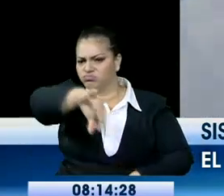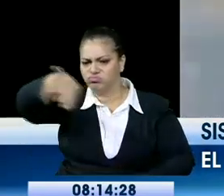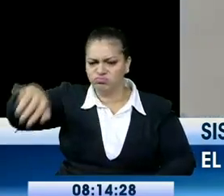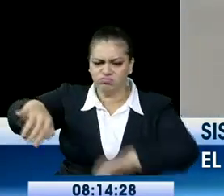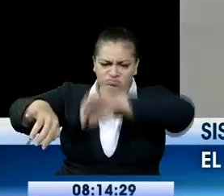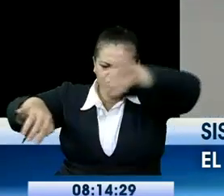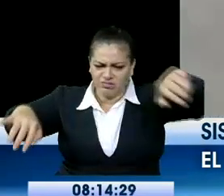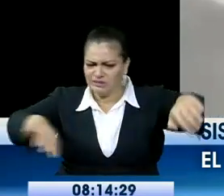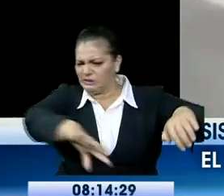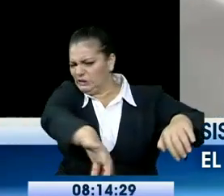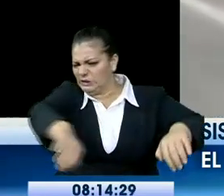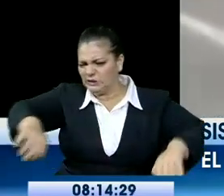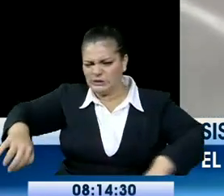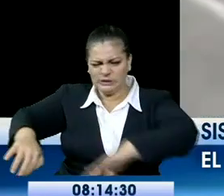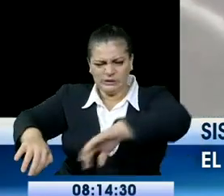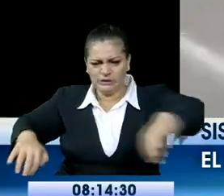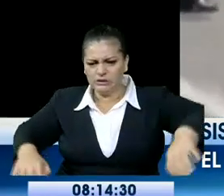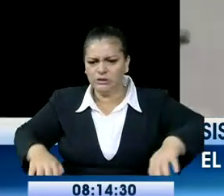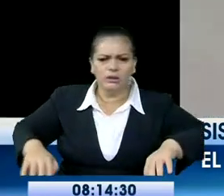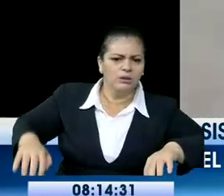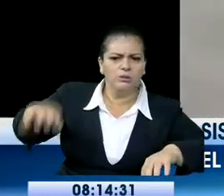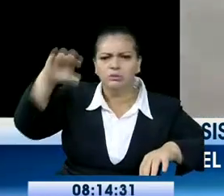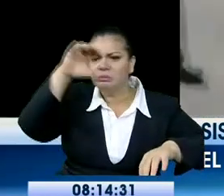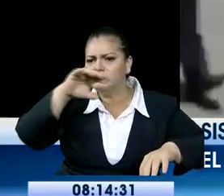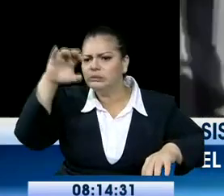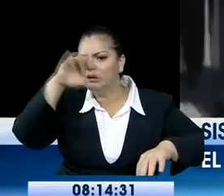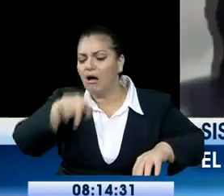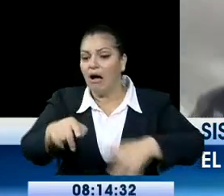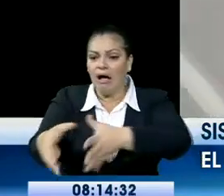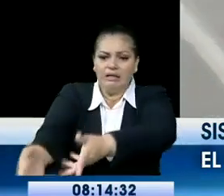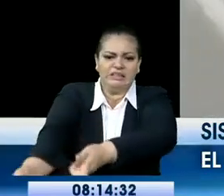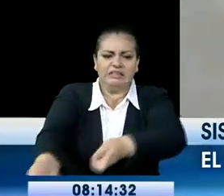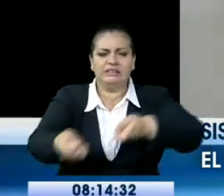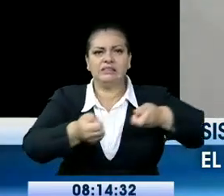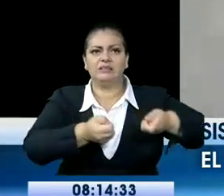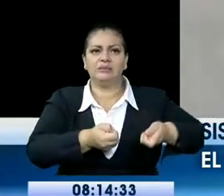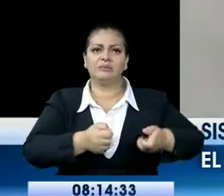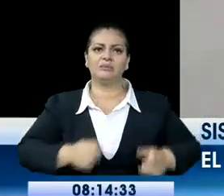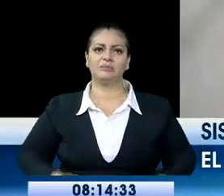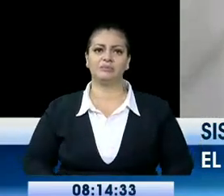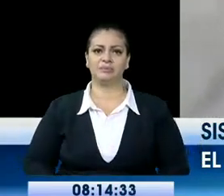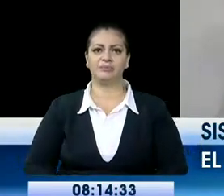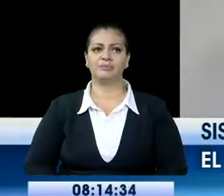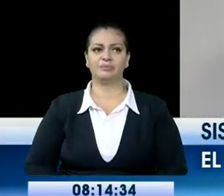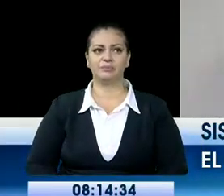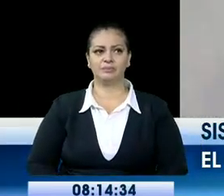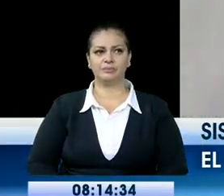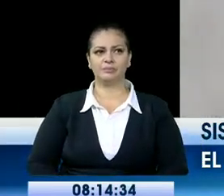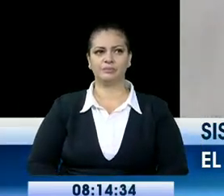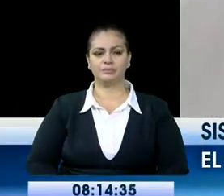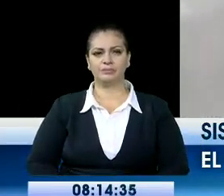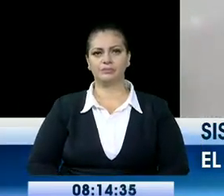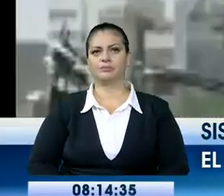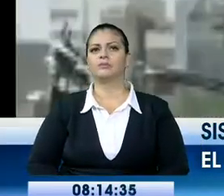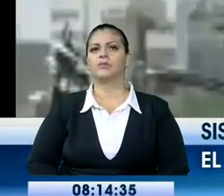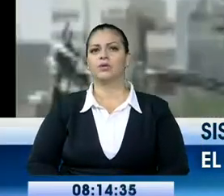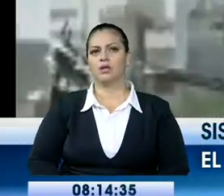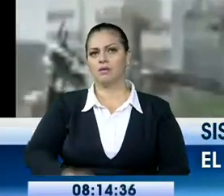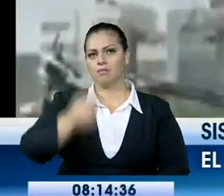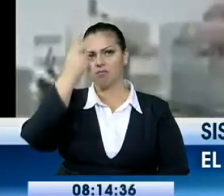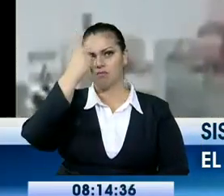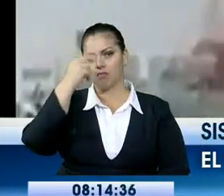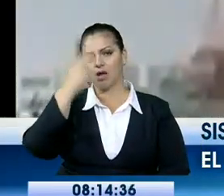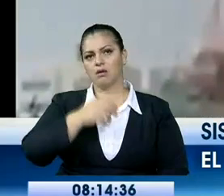en aumento, parece ser, la cantidad de muertes. Claro que sí. Sin duda, la ciudad más afectada, Distrito Federal de México, la